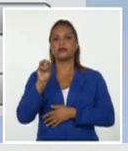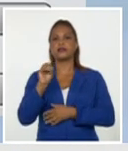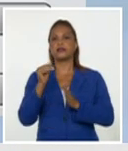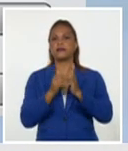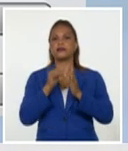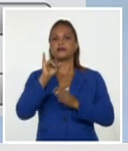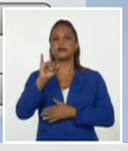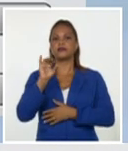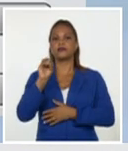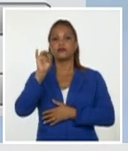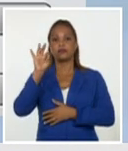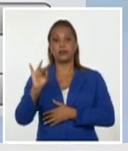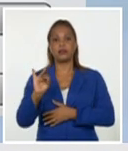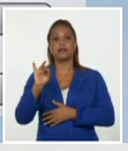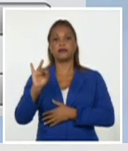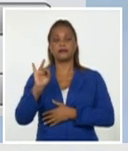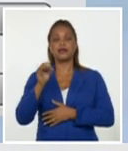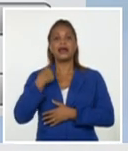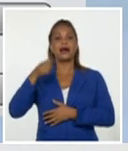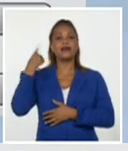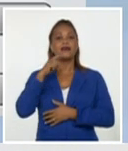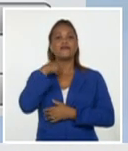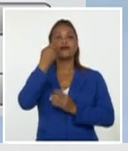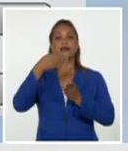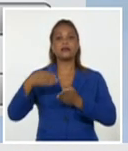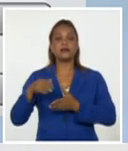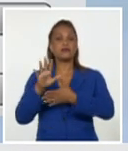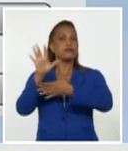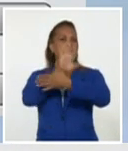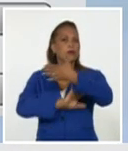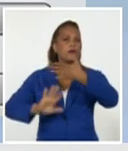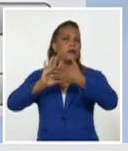8.930.607, y ayer fallecieron en nuestra región